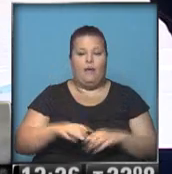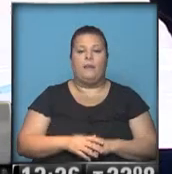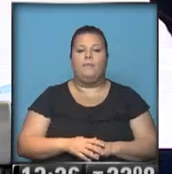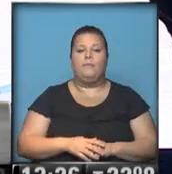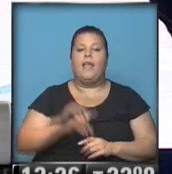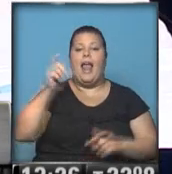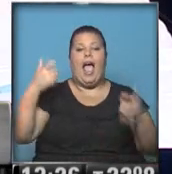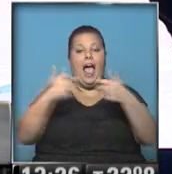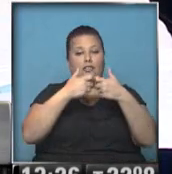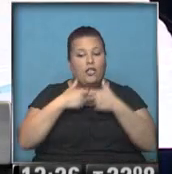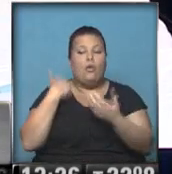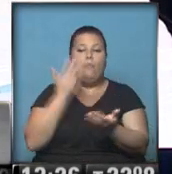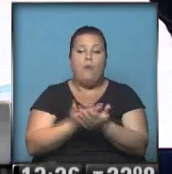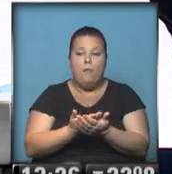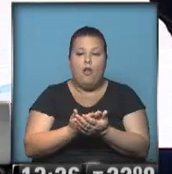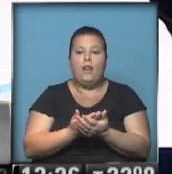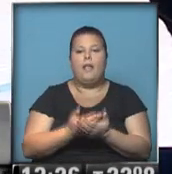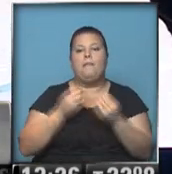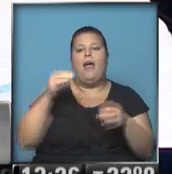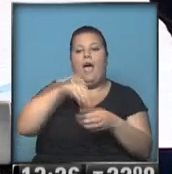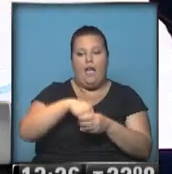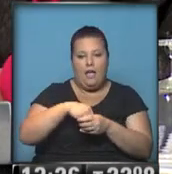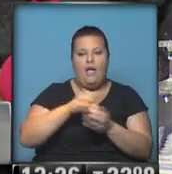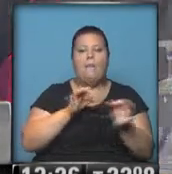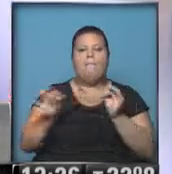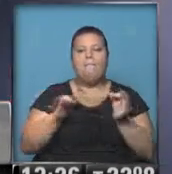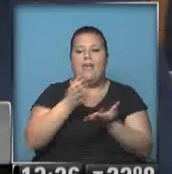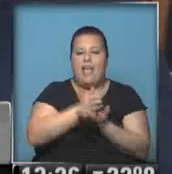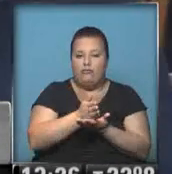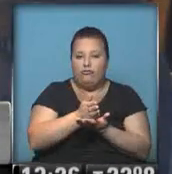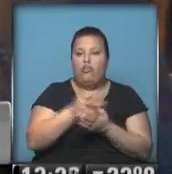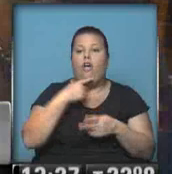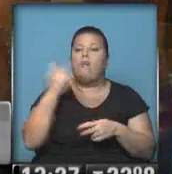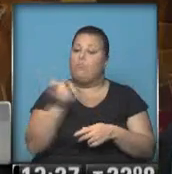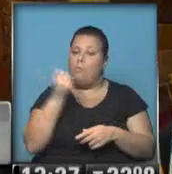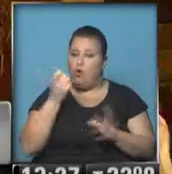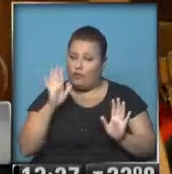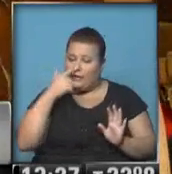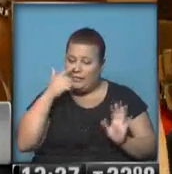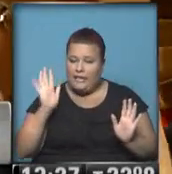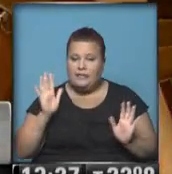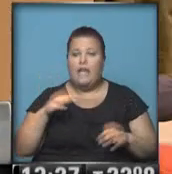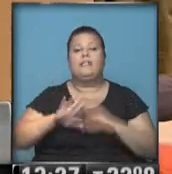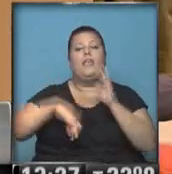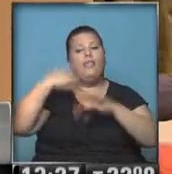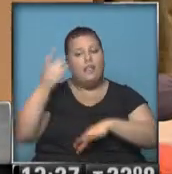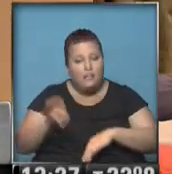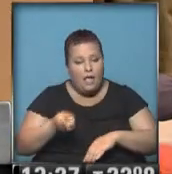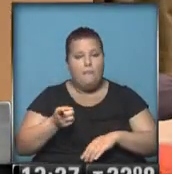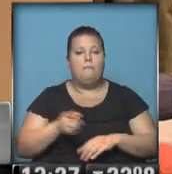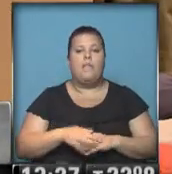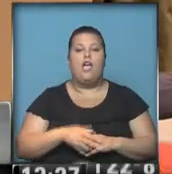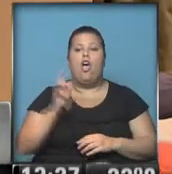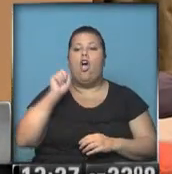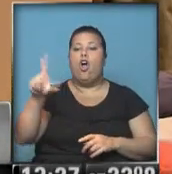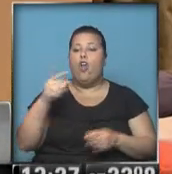de consumidores se propusieron para participar de la instancia de mediación, algo que es muy útil y muy interesante. Después también el rol